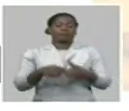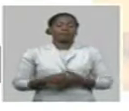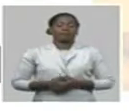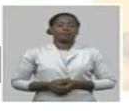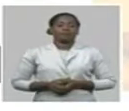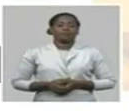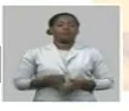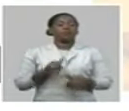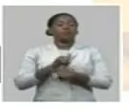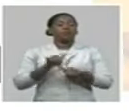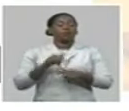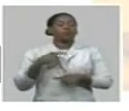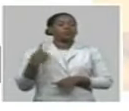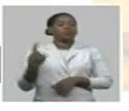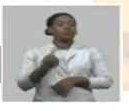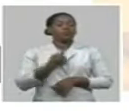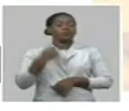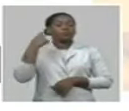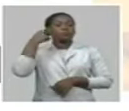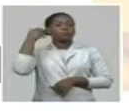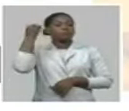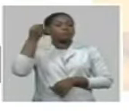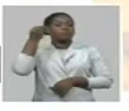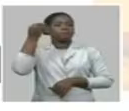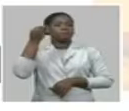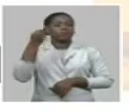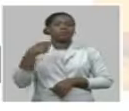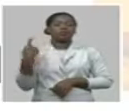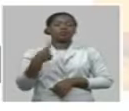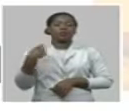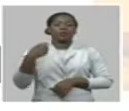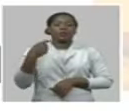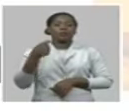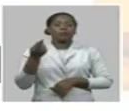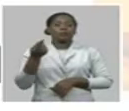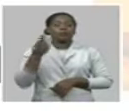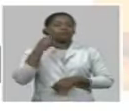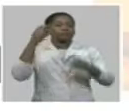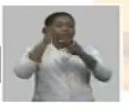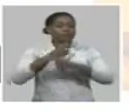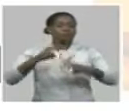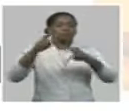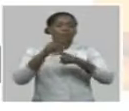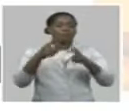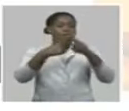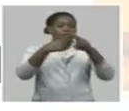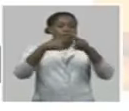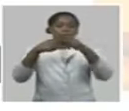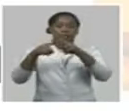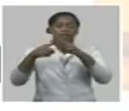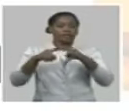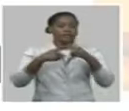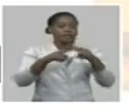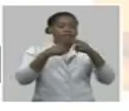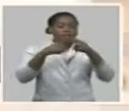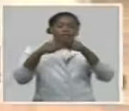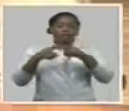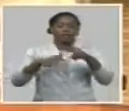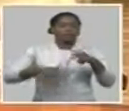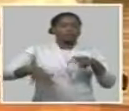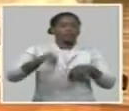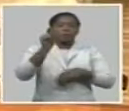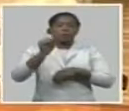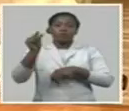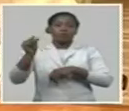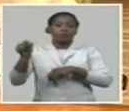consideramos que este aspecto tenemos que seguir profundizando y creando todas las condiciones técnicas y poner todas las personas que sea